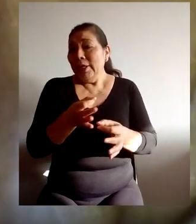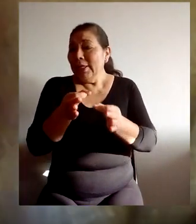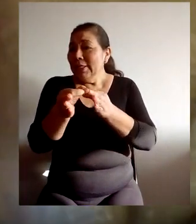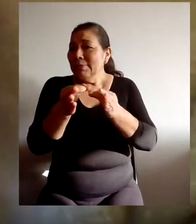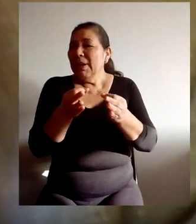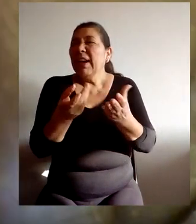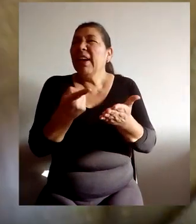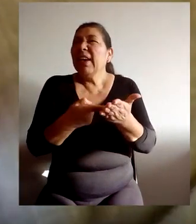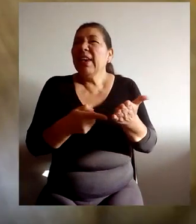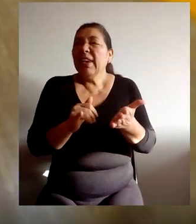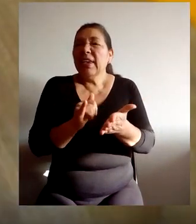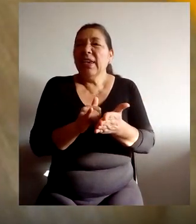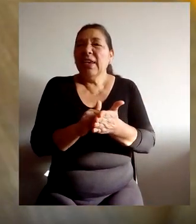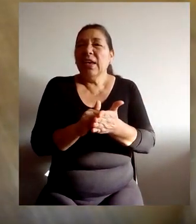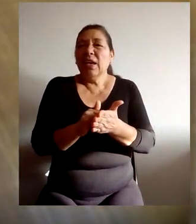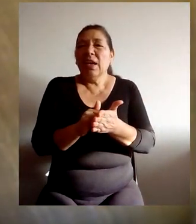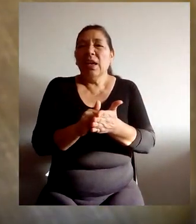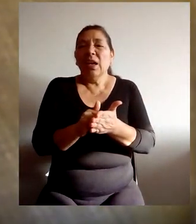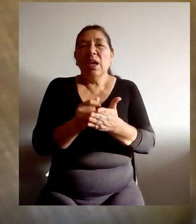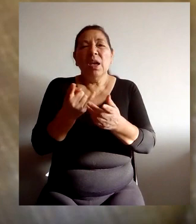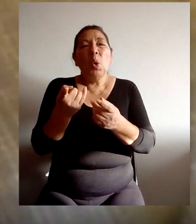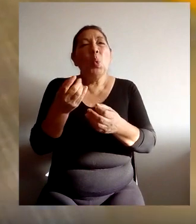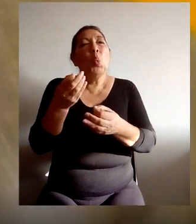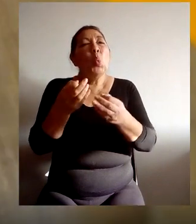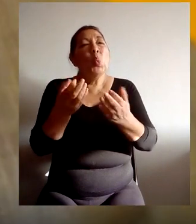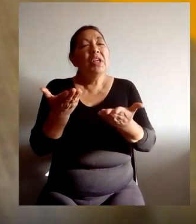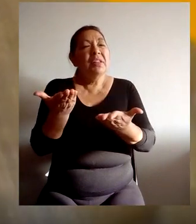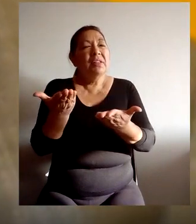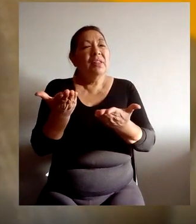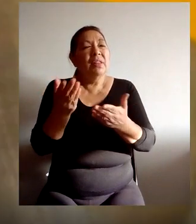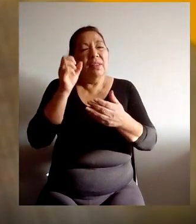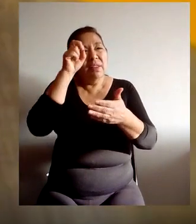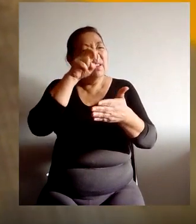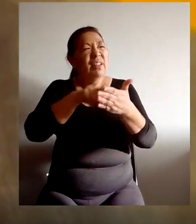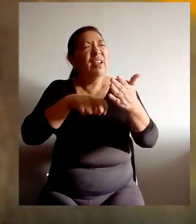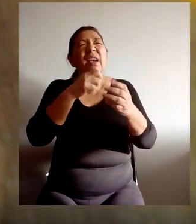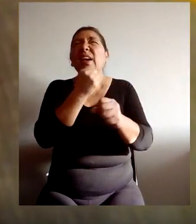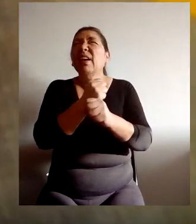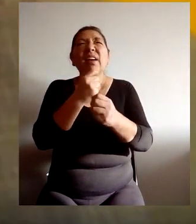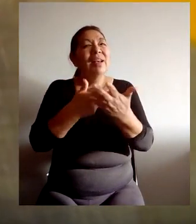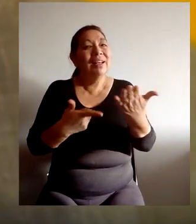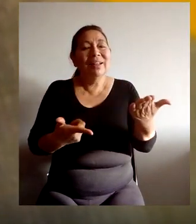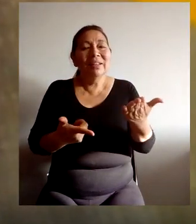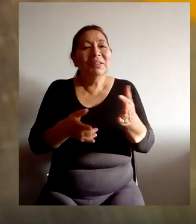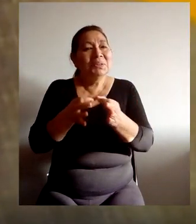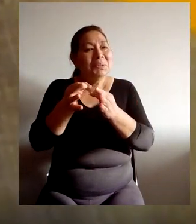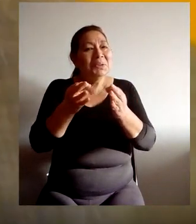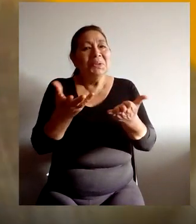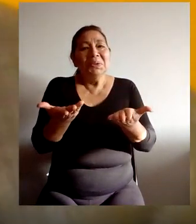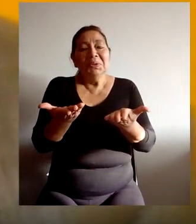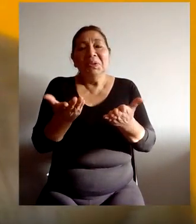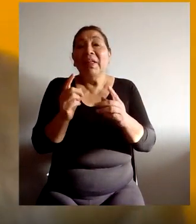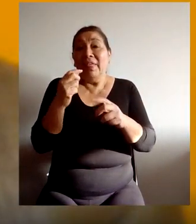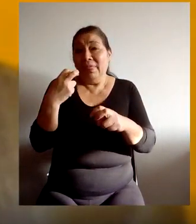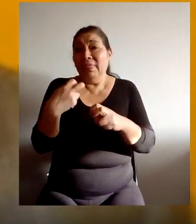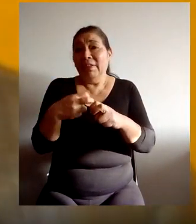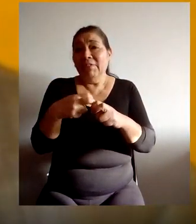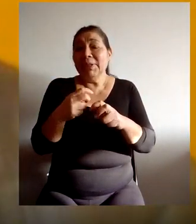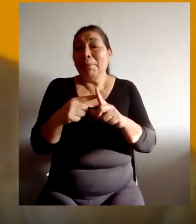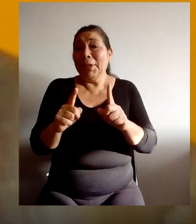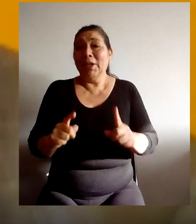¿no? Que sea igualmente, digamos, de explícito en cómo ha sido respecto de la información médica.